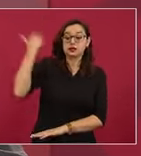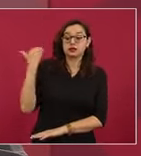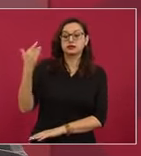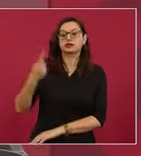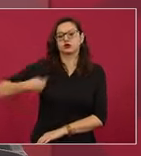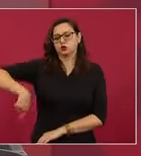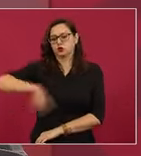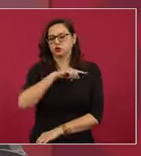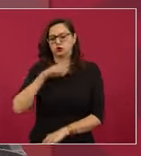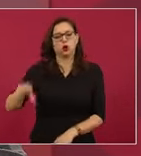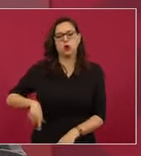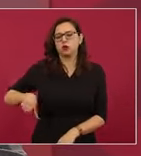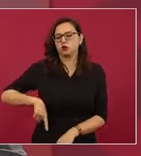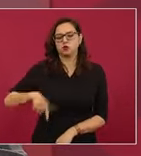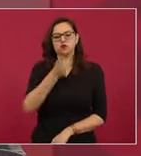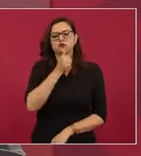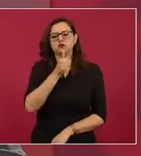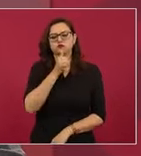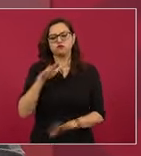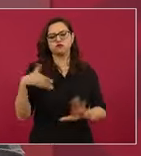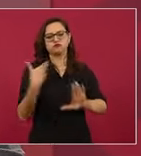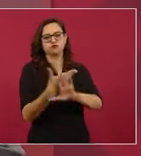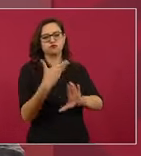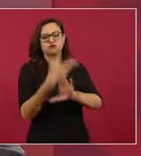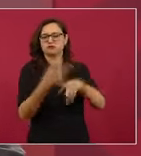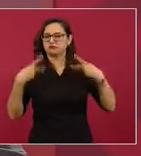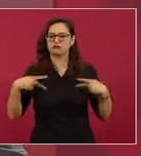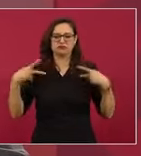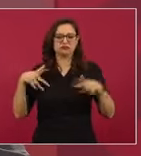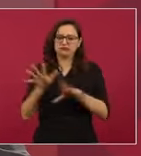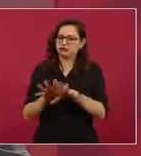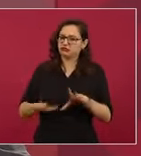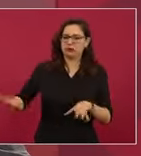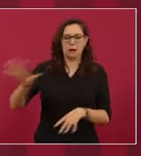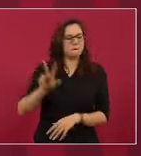oposición, hay este malestar en la gente